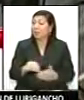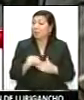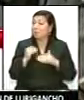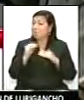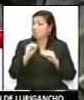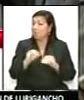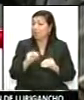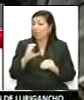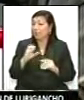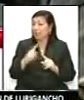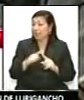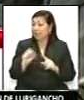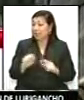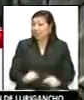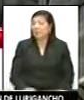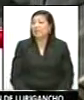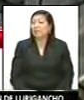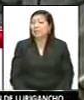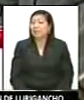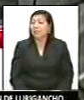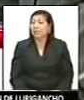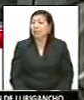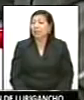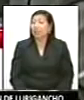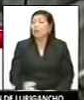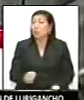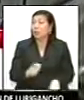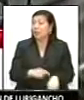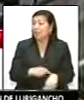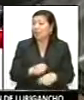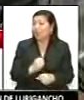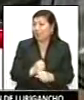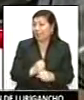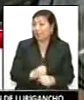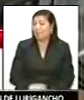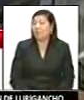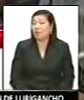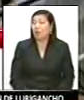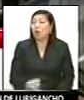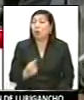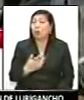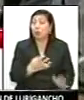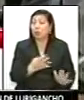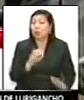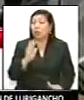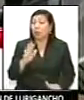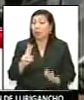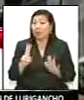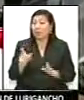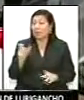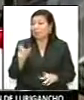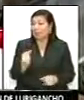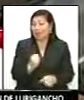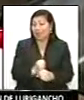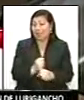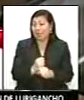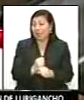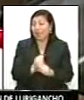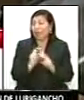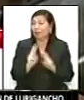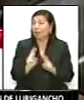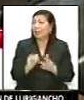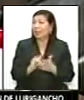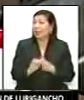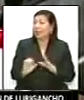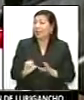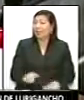en su CTS, una compensación de su tiempo de servicio. Son 11.957 trabajadores y la observación que